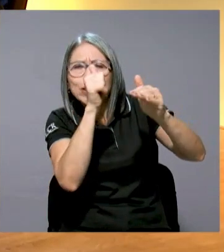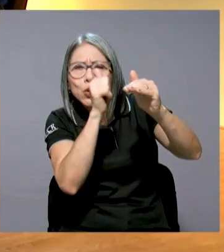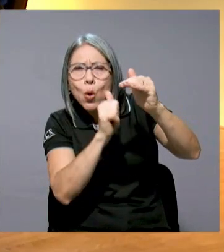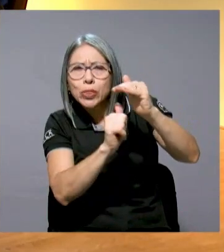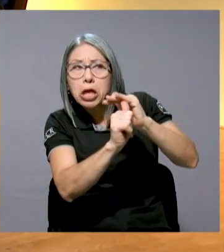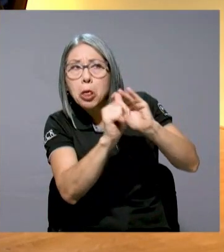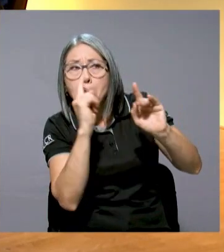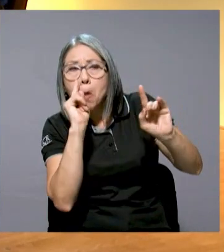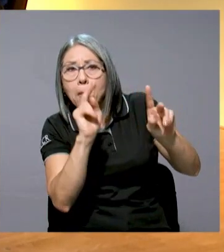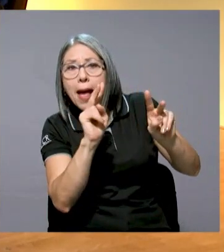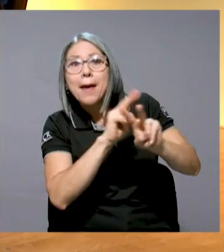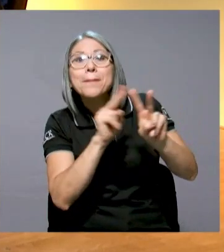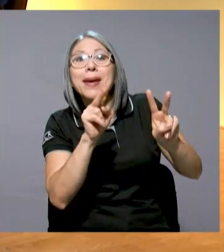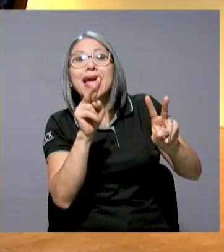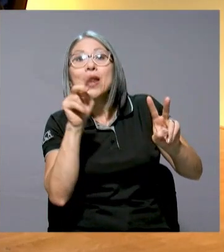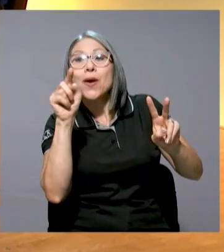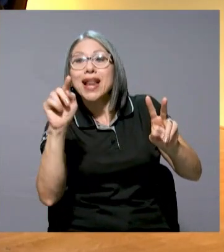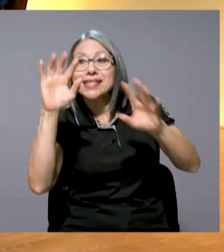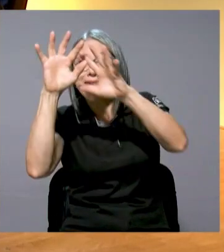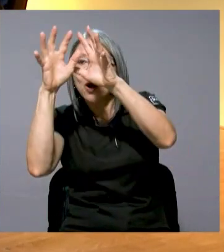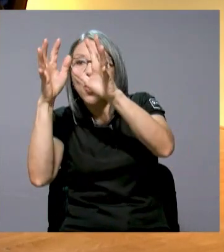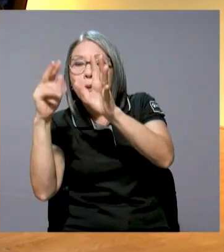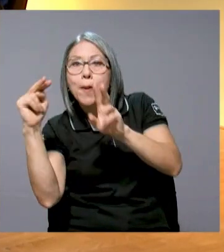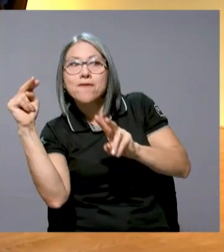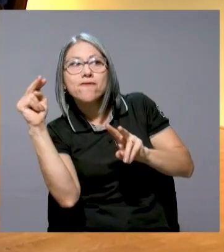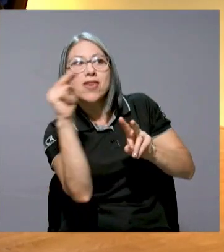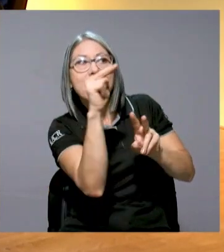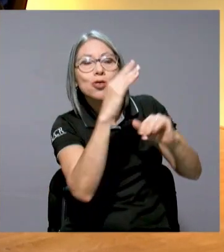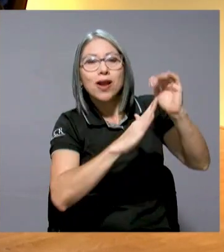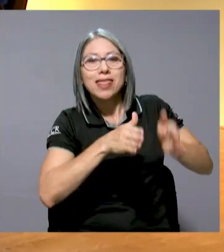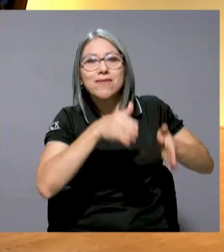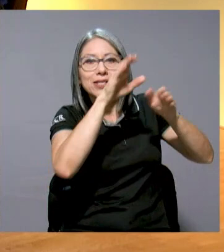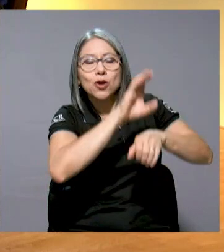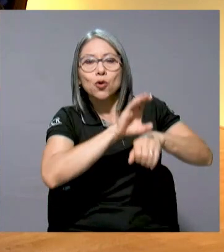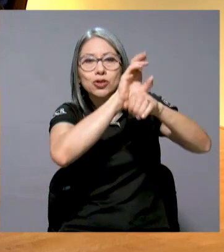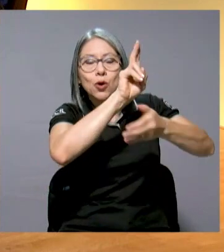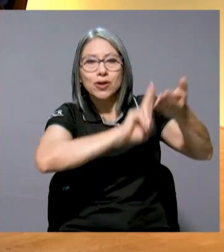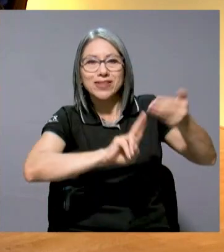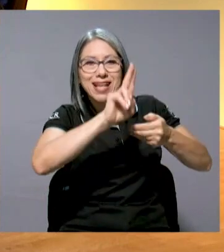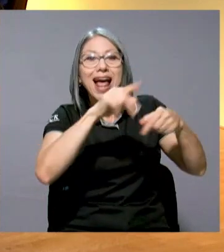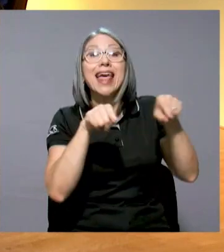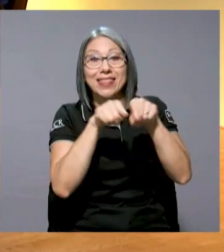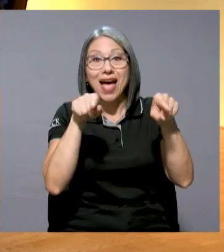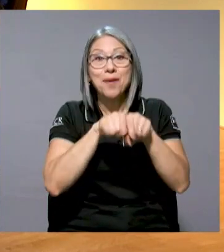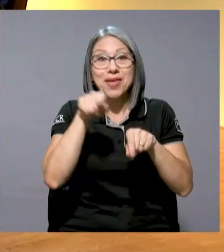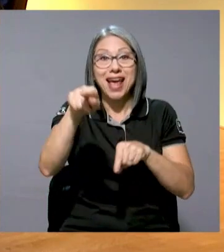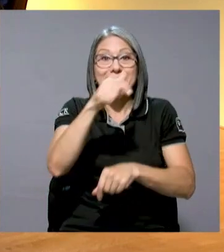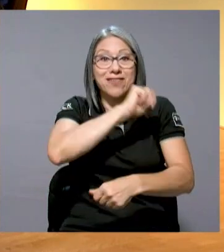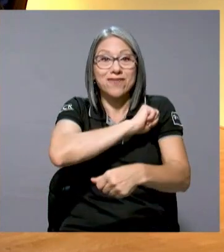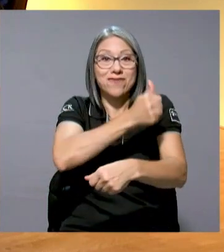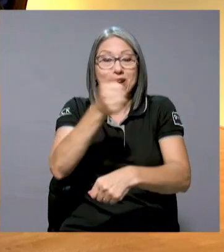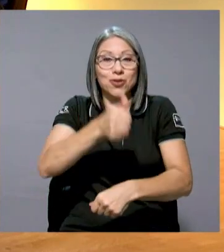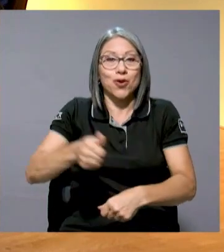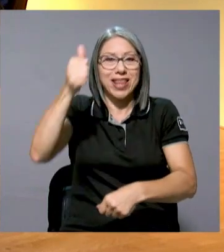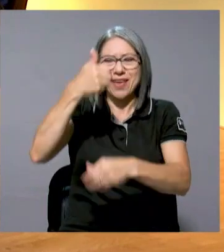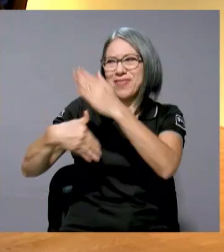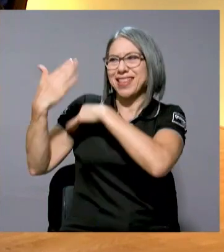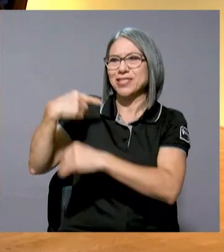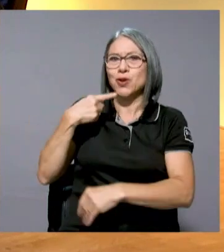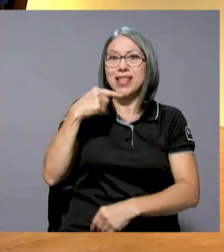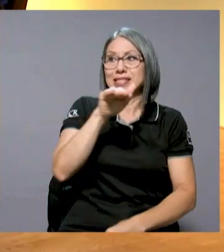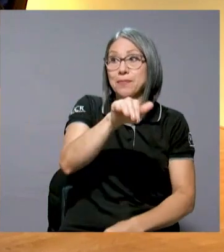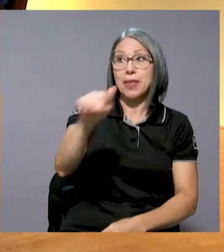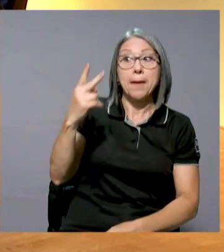está colocado viendo hacia el edificio del Consejo Universitario, donde está también la rectoría, y en alguna reunión yo les decía, vean qué importante, don Rafael Ángel nos